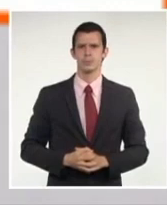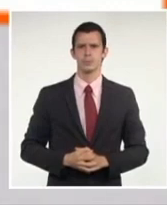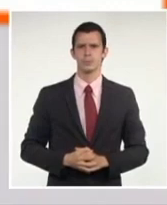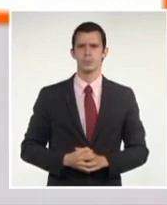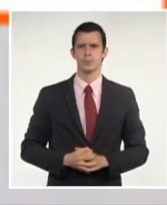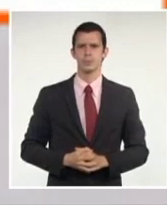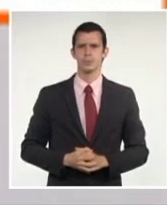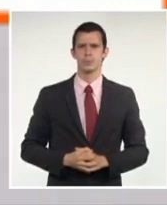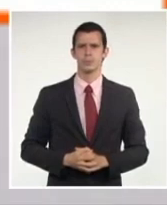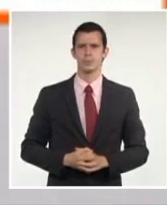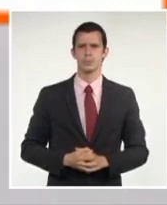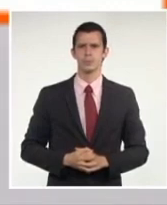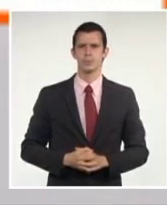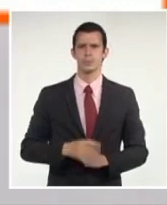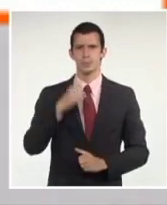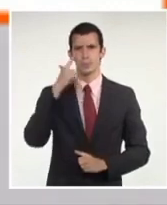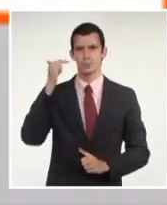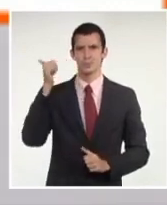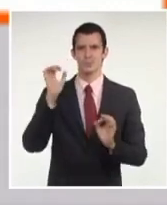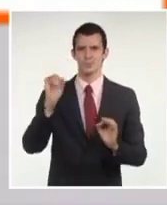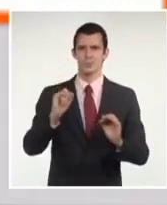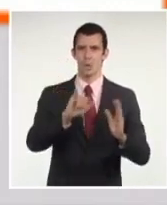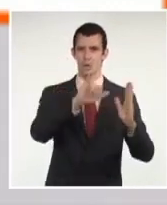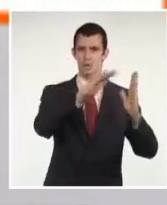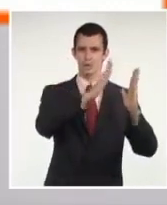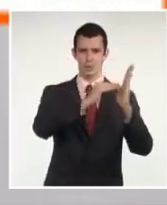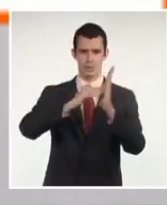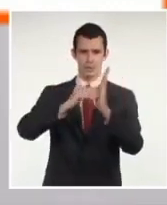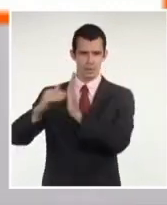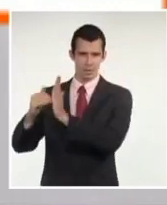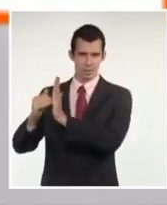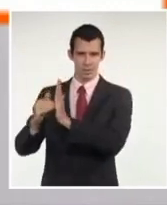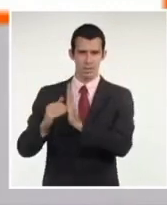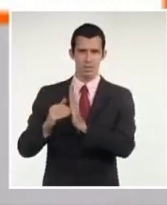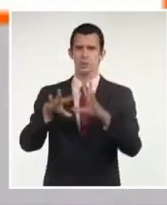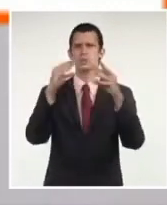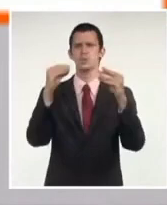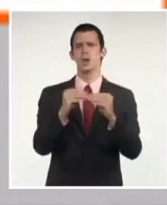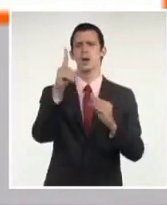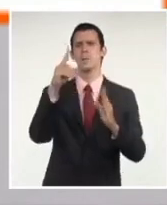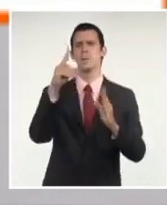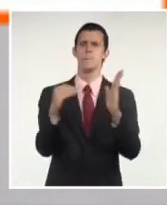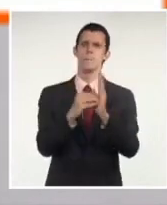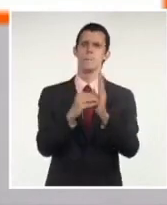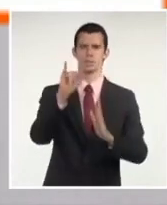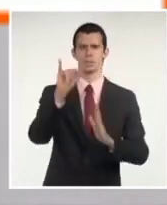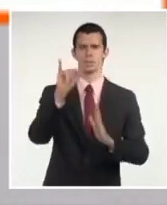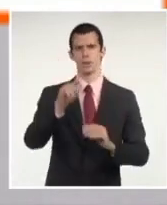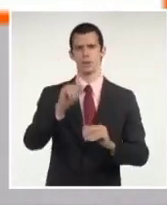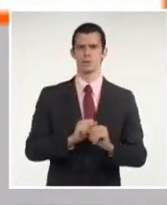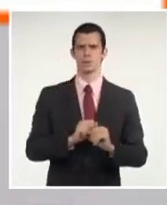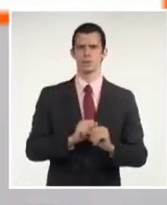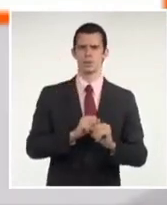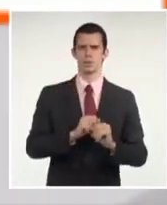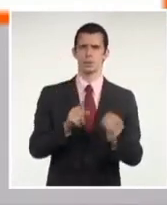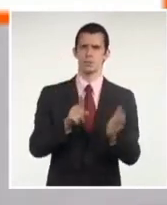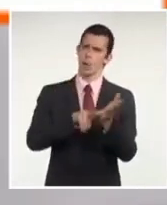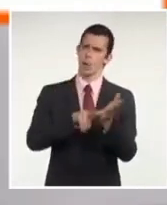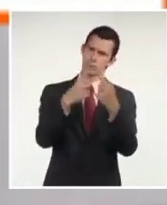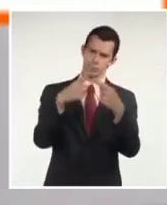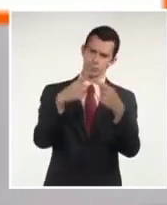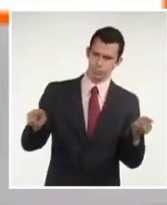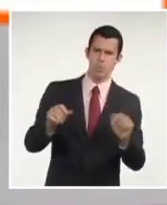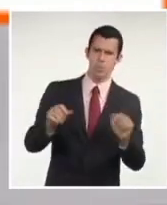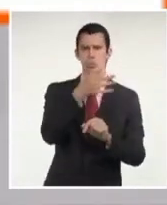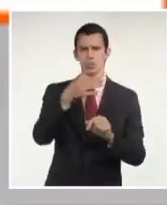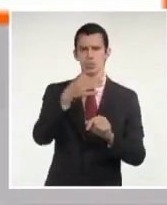vean la imagen, se han trabajado 1.064 muestras de todas las provincias y bueno, incluyendo lógicamente los municipios de La Habana.